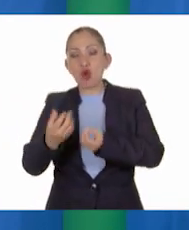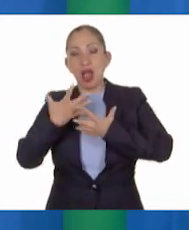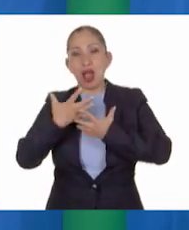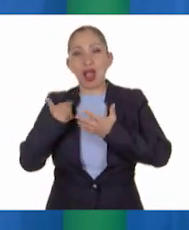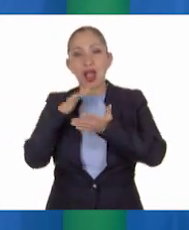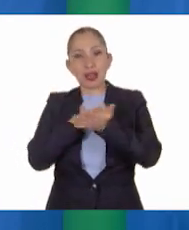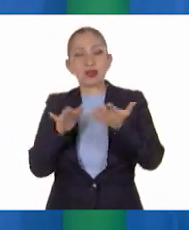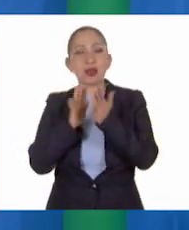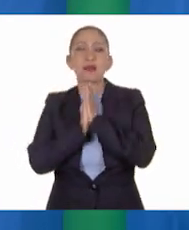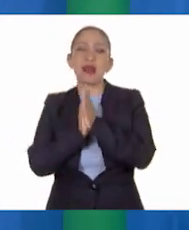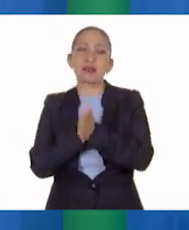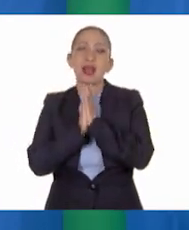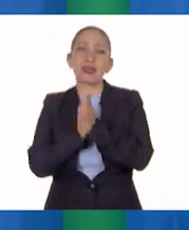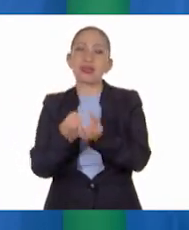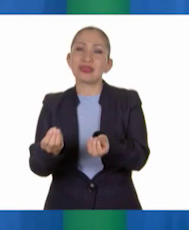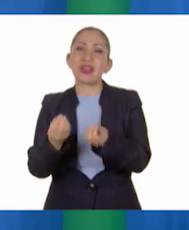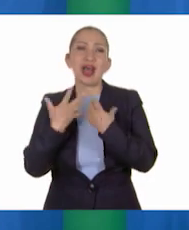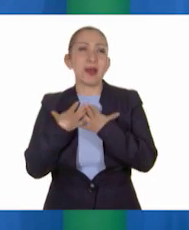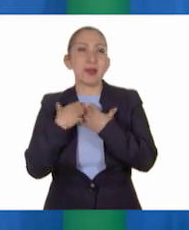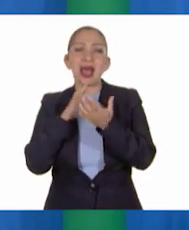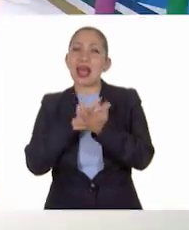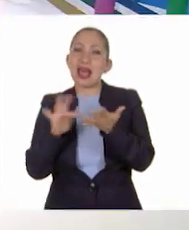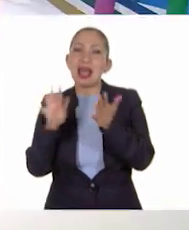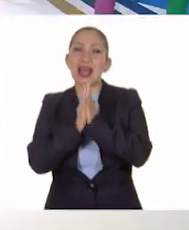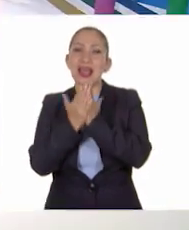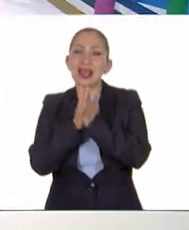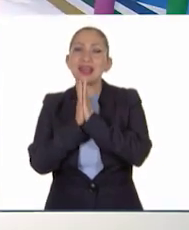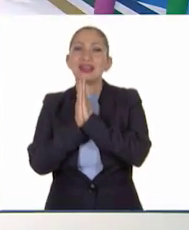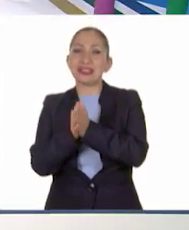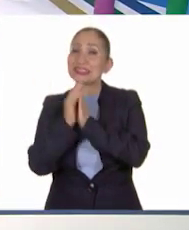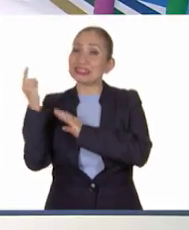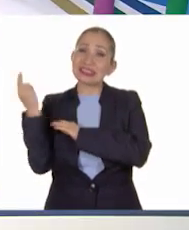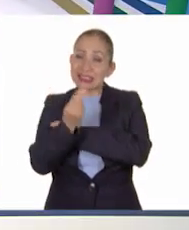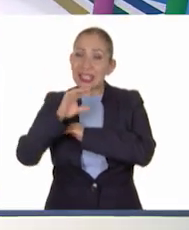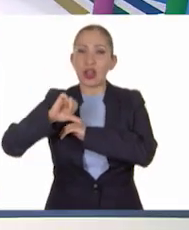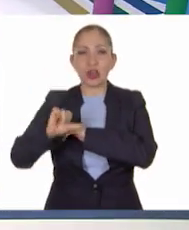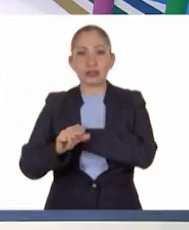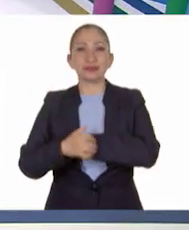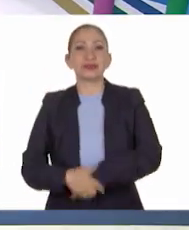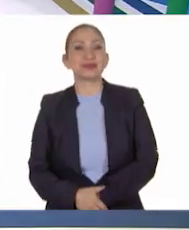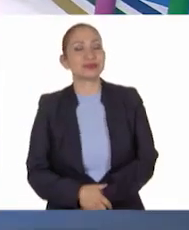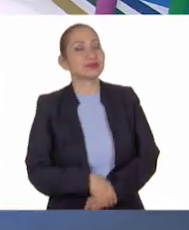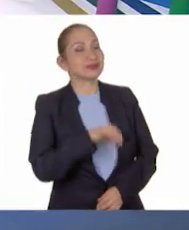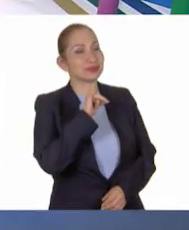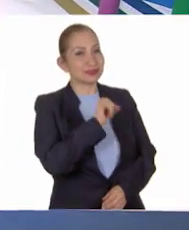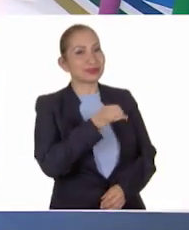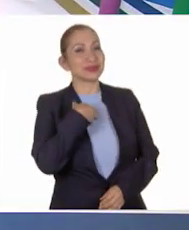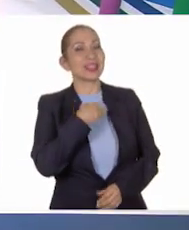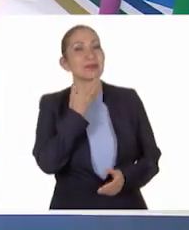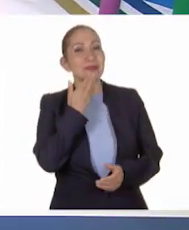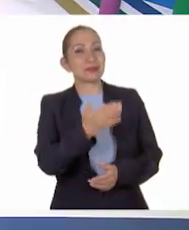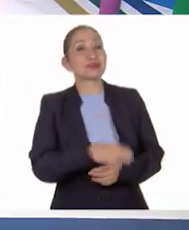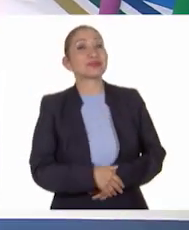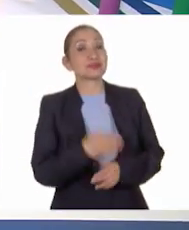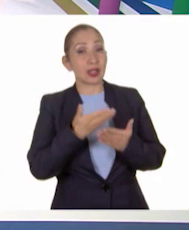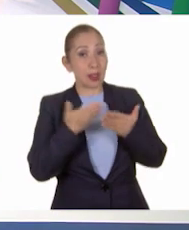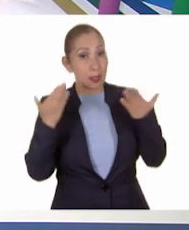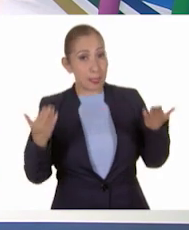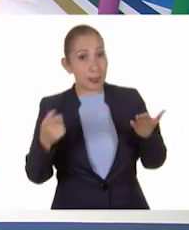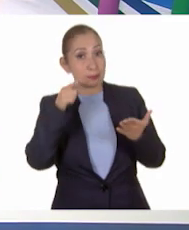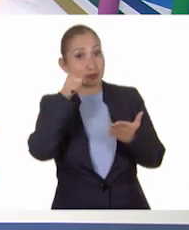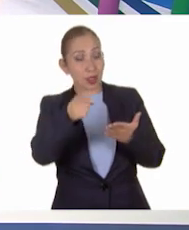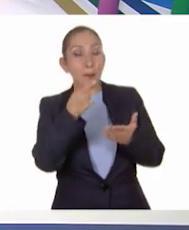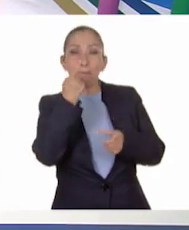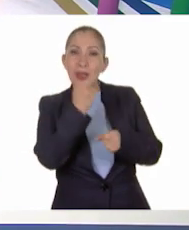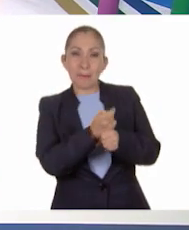Por favor, Gaby, suministrame esa dosis de literatura. Por favor, la necesito ya. Claro que sí, María. A continuación recibirás